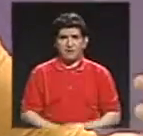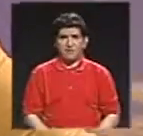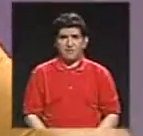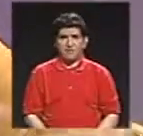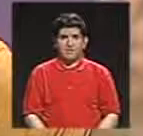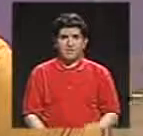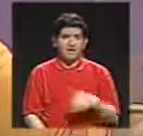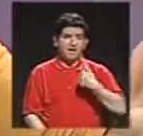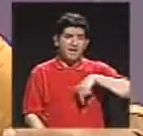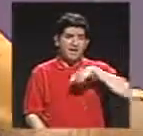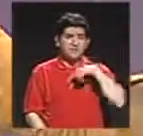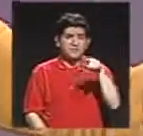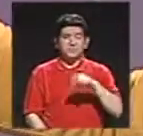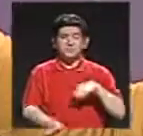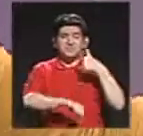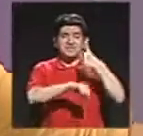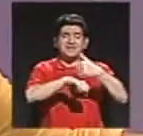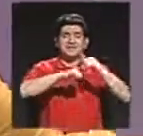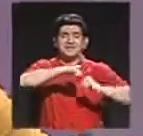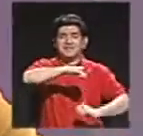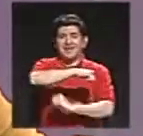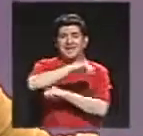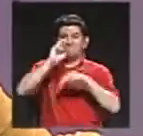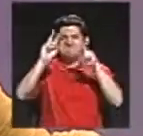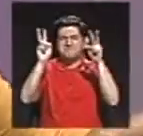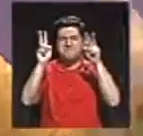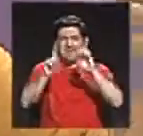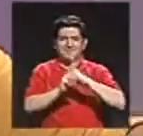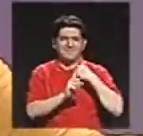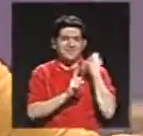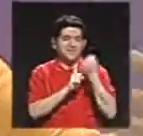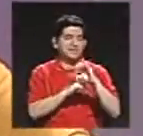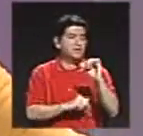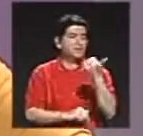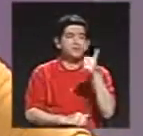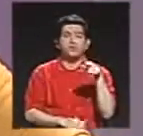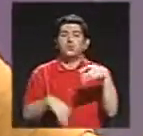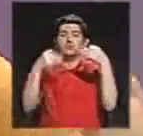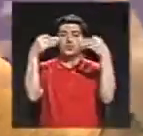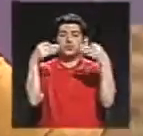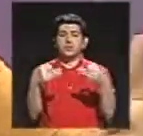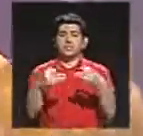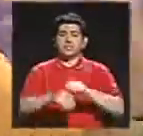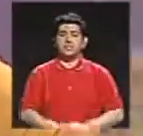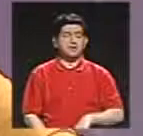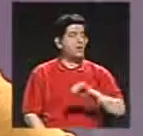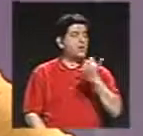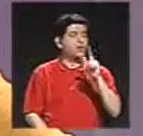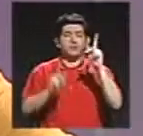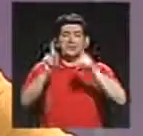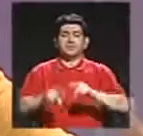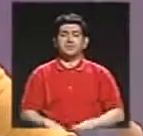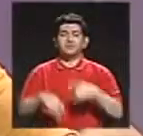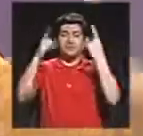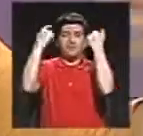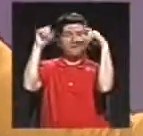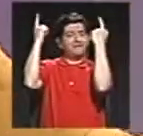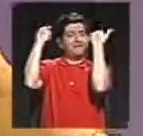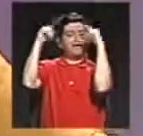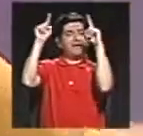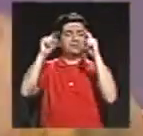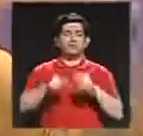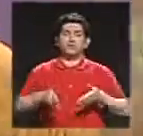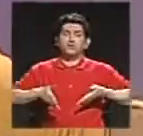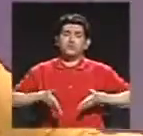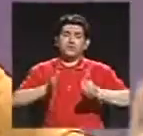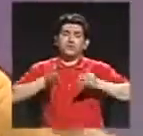eh tender puentes y tender como las condiciones para que otros Tomen las decisiones para que otros se realicen los